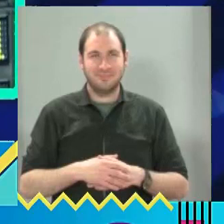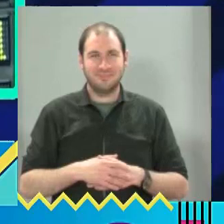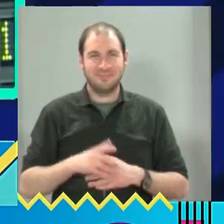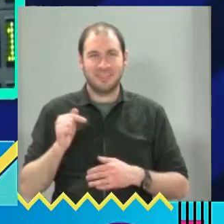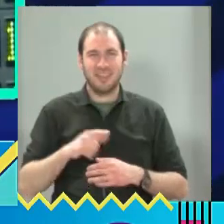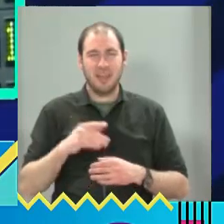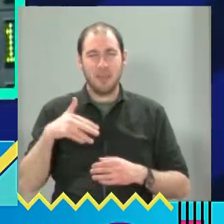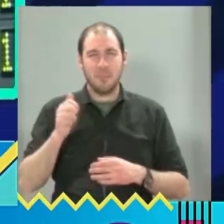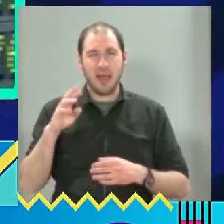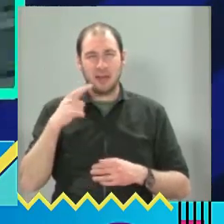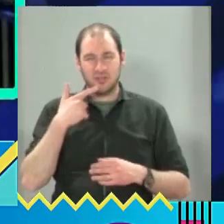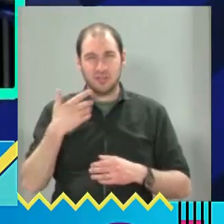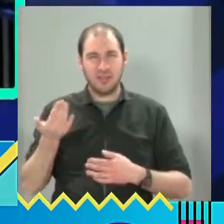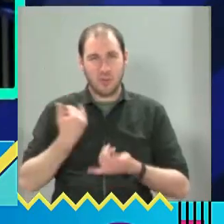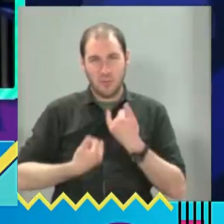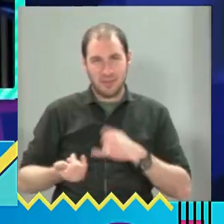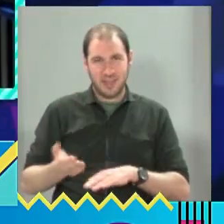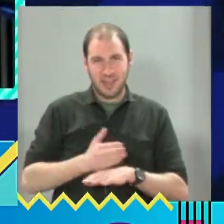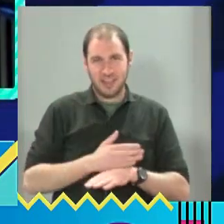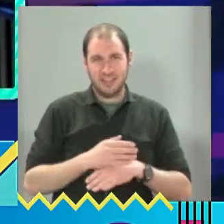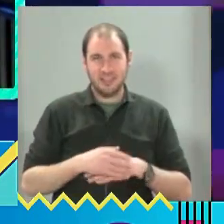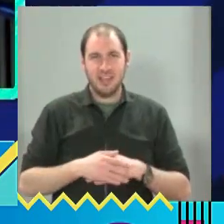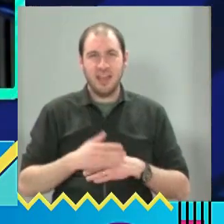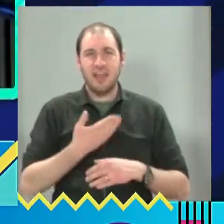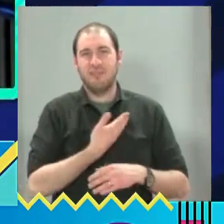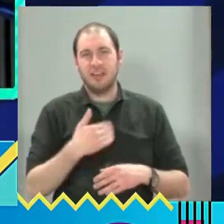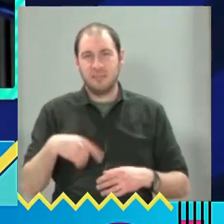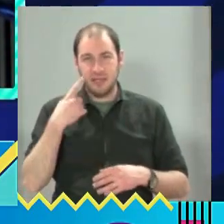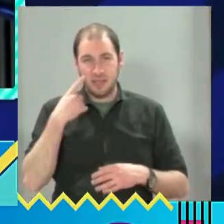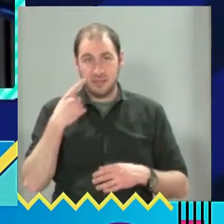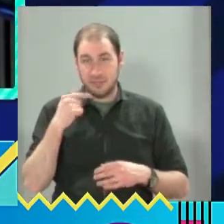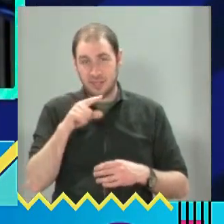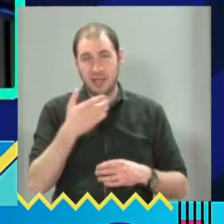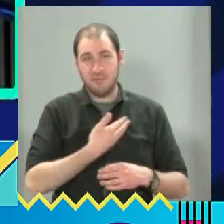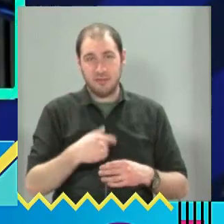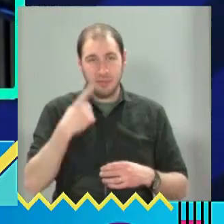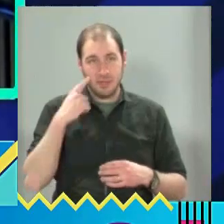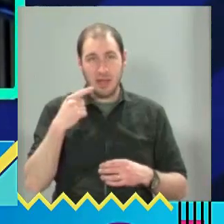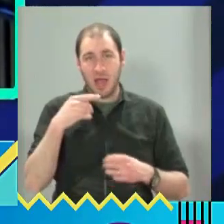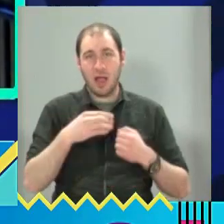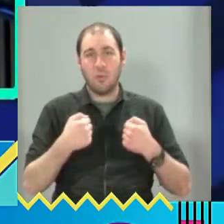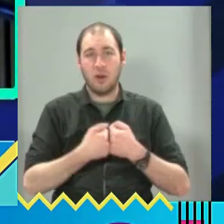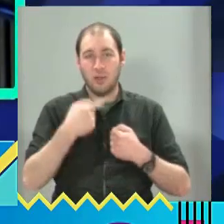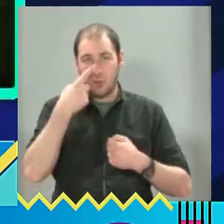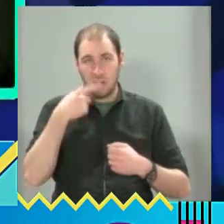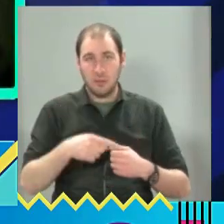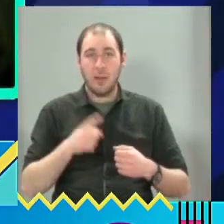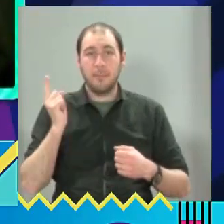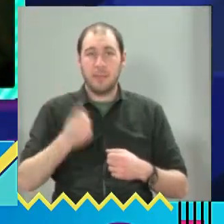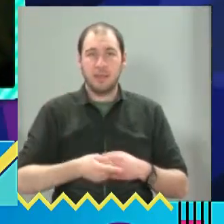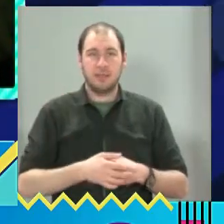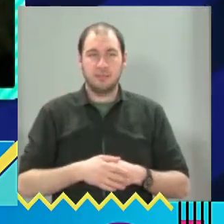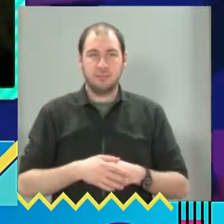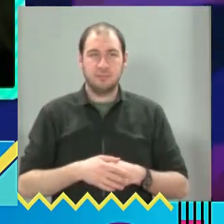decía Marcos ahí recién. Vos fíjate el Fondo Monetario. El Fondo Monetario en el último acuerdo ha fijado